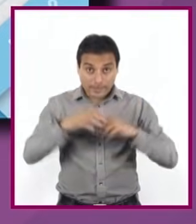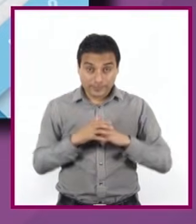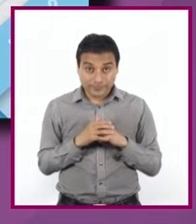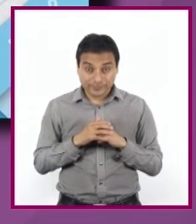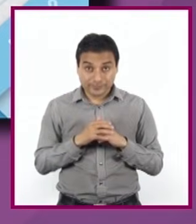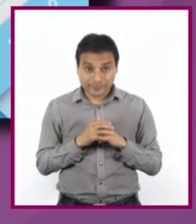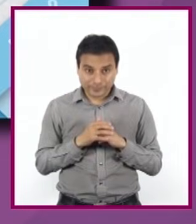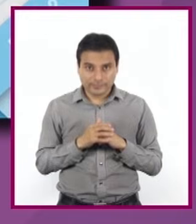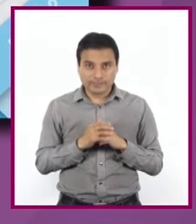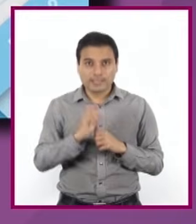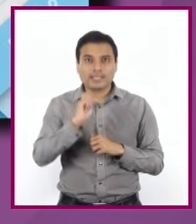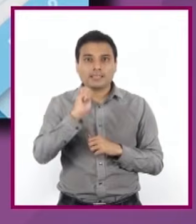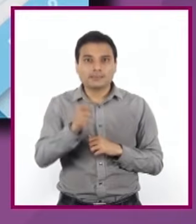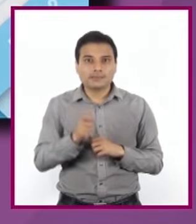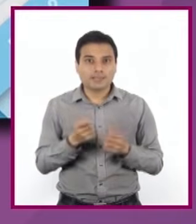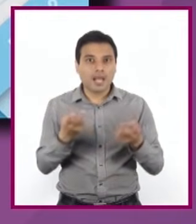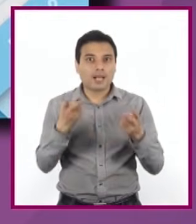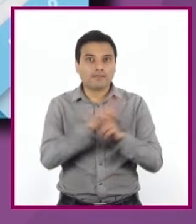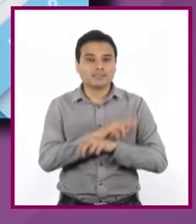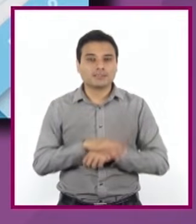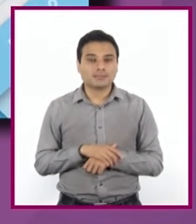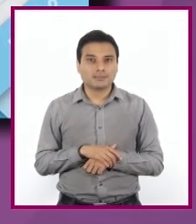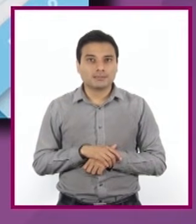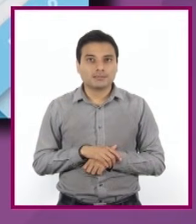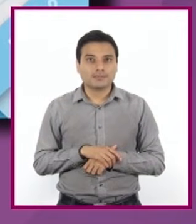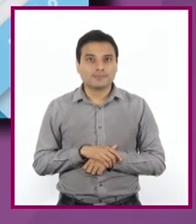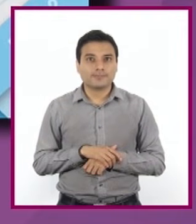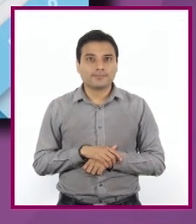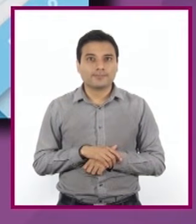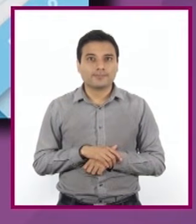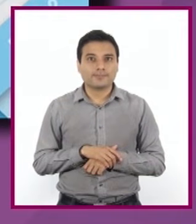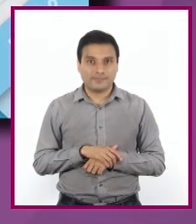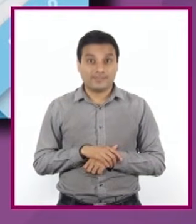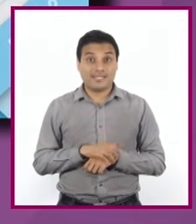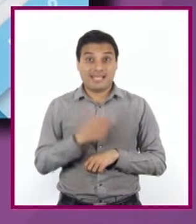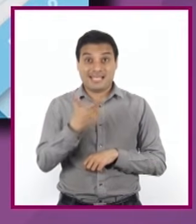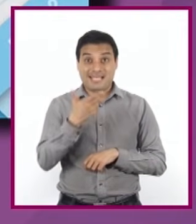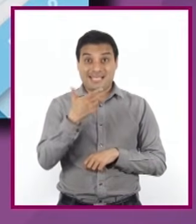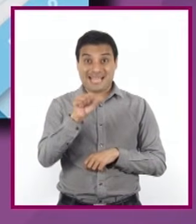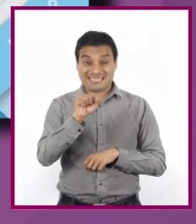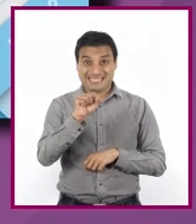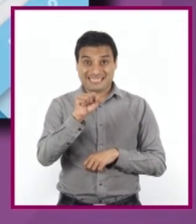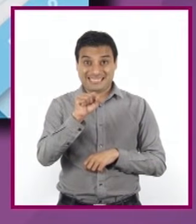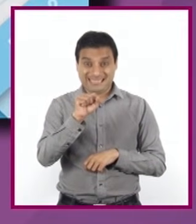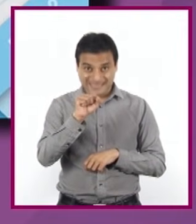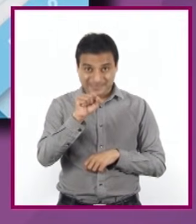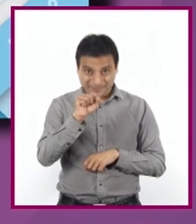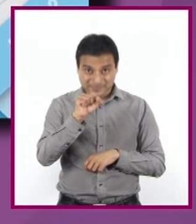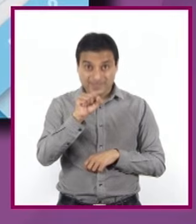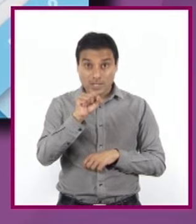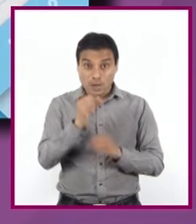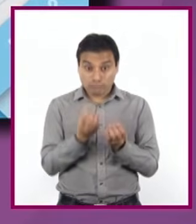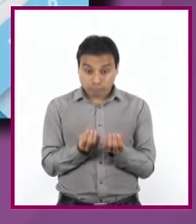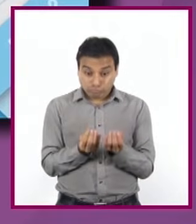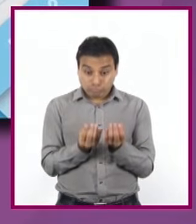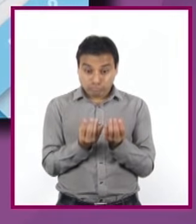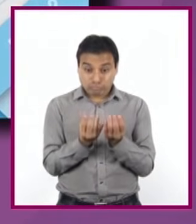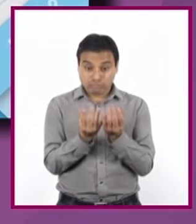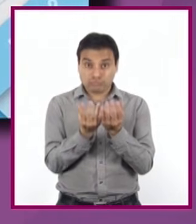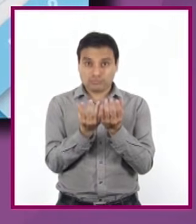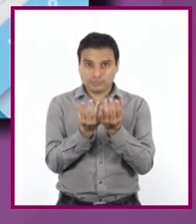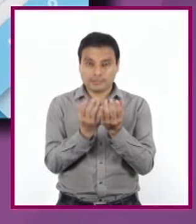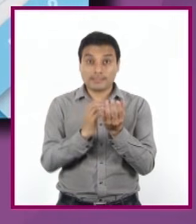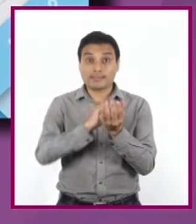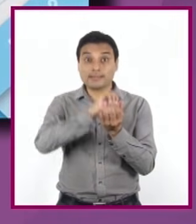precipitados, sucede el proceso contrario. Las partículas del gas ceden energía a las del vidrio de reloj porque está